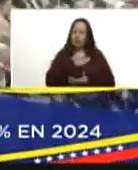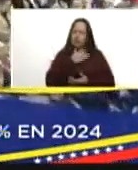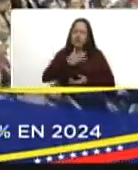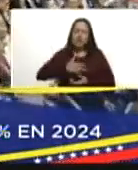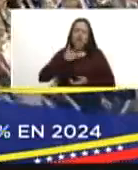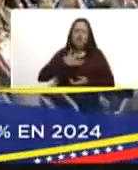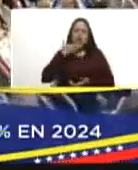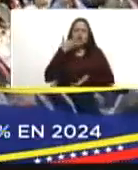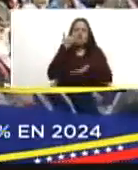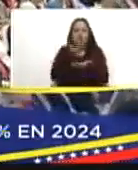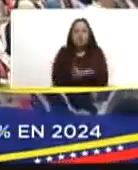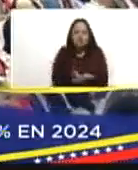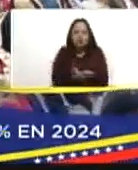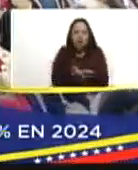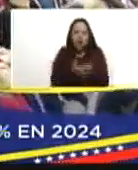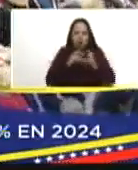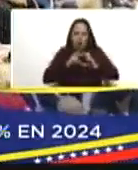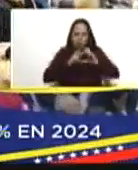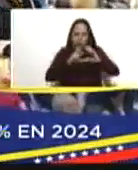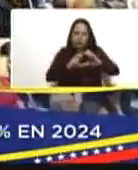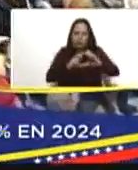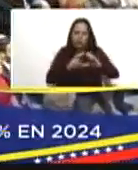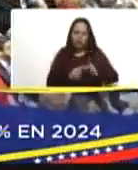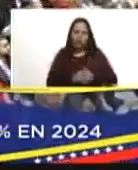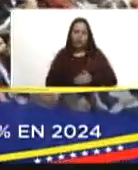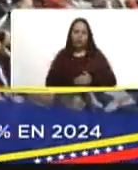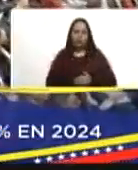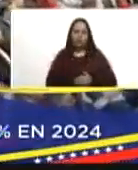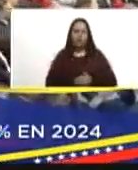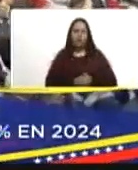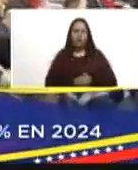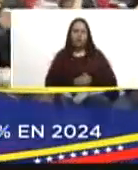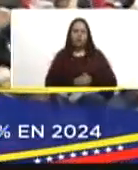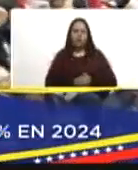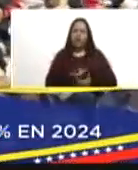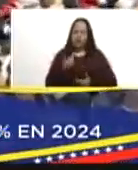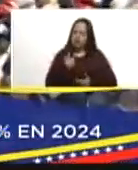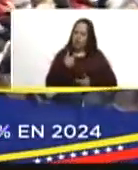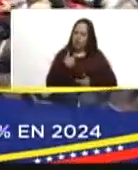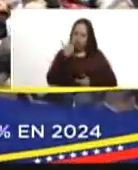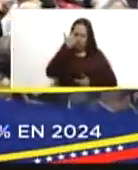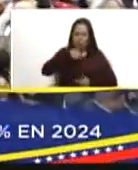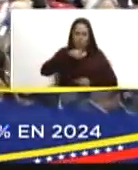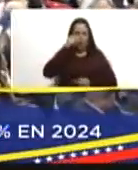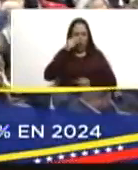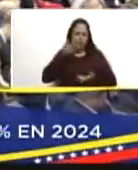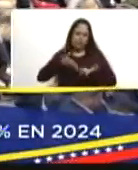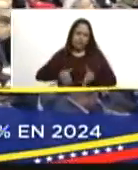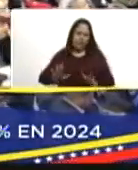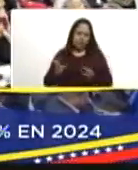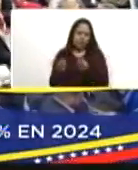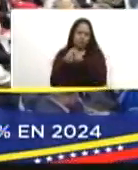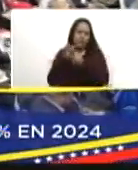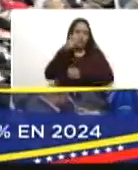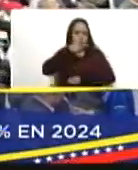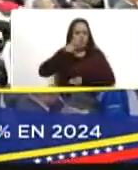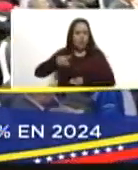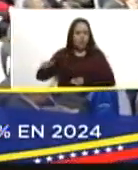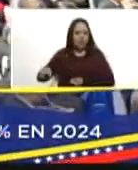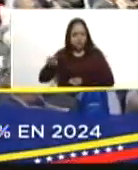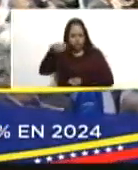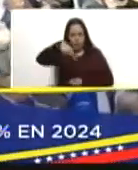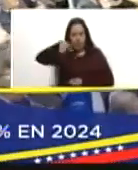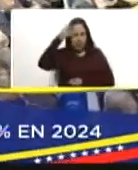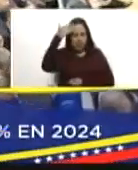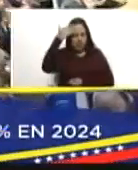agradecimiento desde mi corazón yo soy un hombre del pueblo saben ustedes